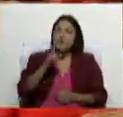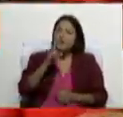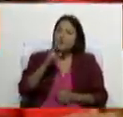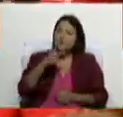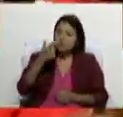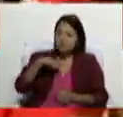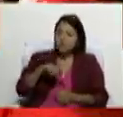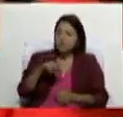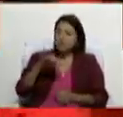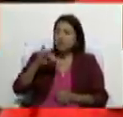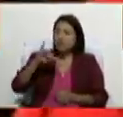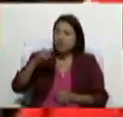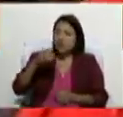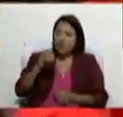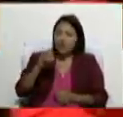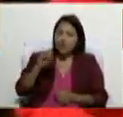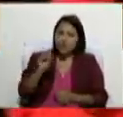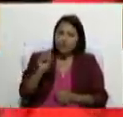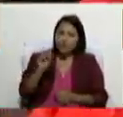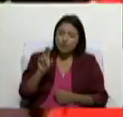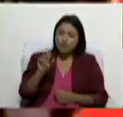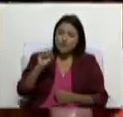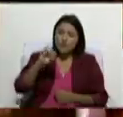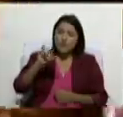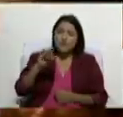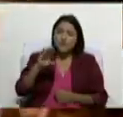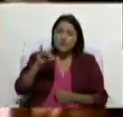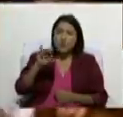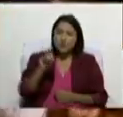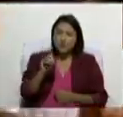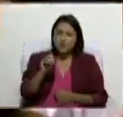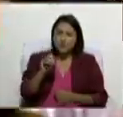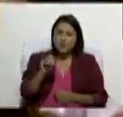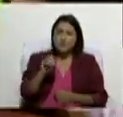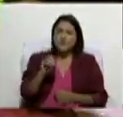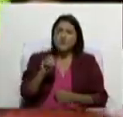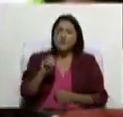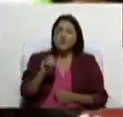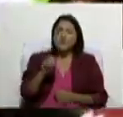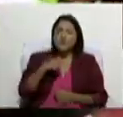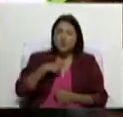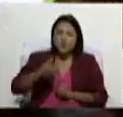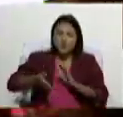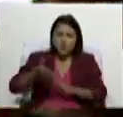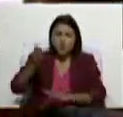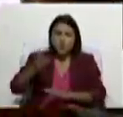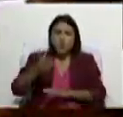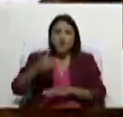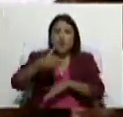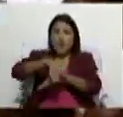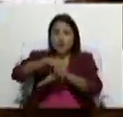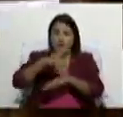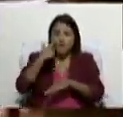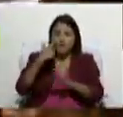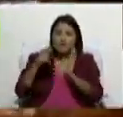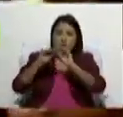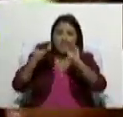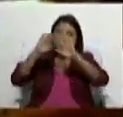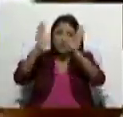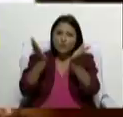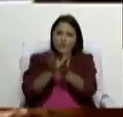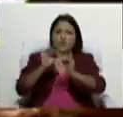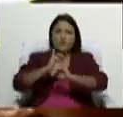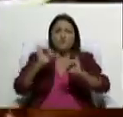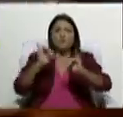Yo Eusebio Dos Ramos. Bueno, venezolano. Venezolano que hoy sale a la calle a decirle al mundo basta de agresión al